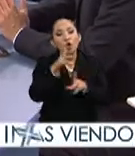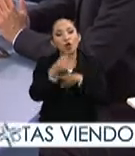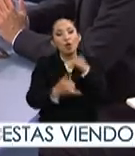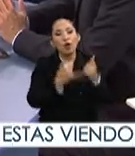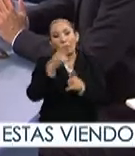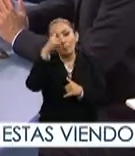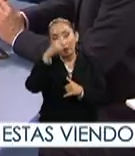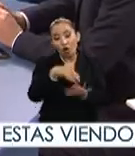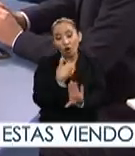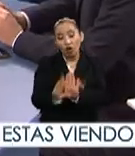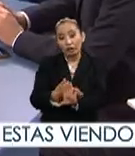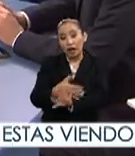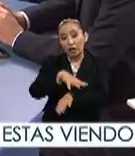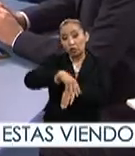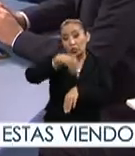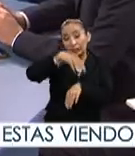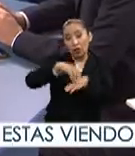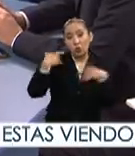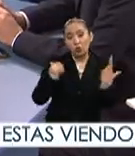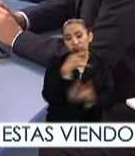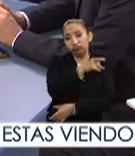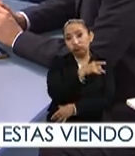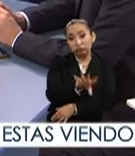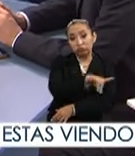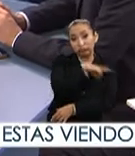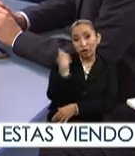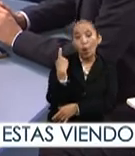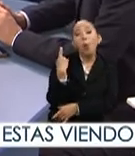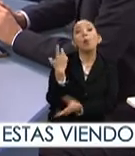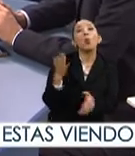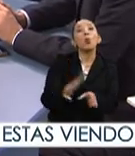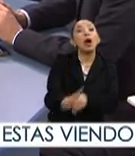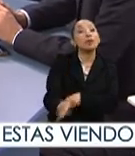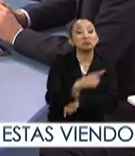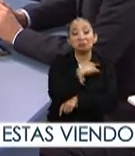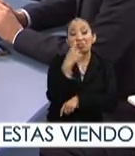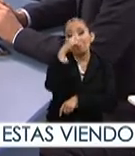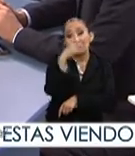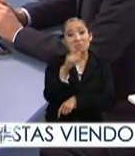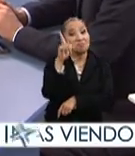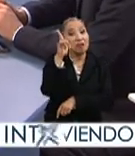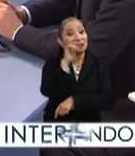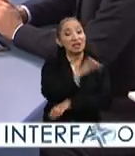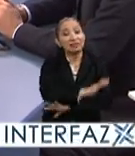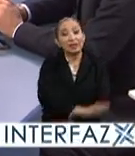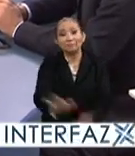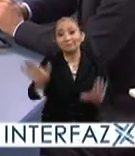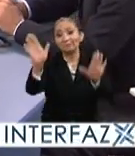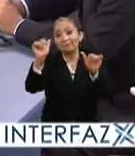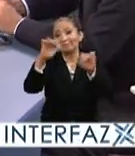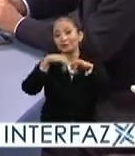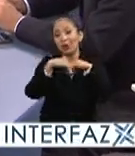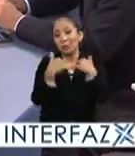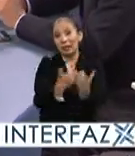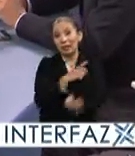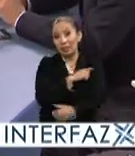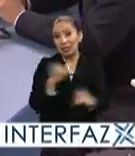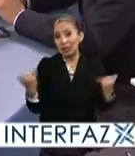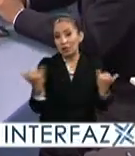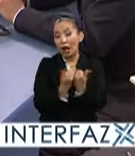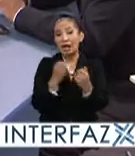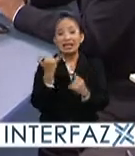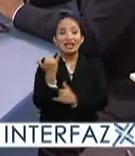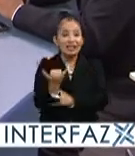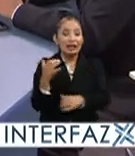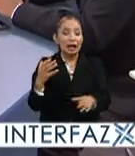de México. México en contra de Suecia. Matar o morir, ¿eh? Porque si pierde México, mañana se despide de la Copa del Mundo. Tiene que empatar y